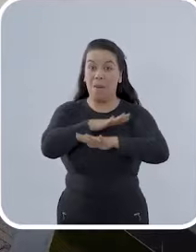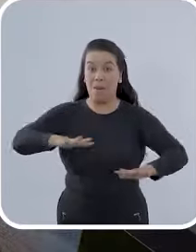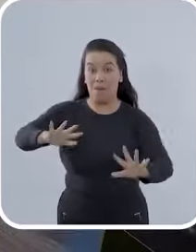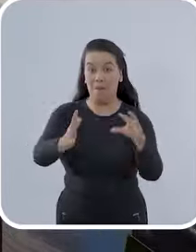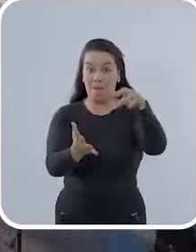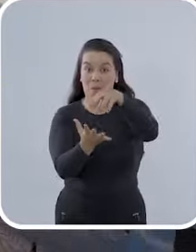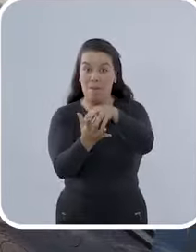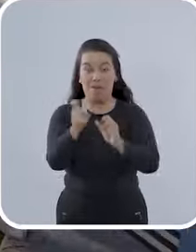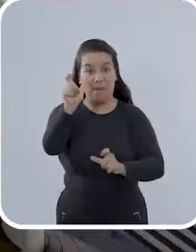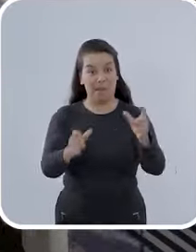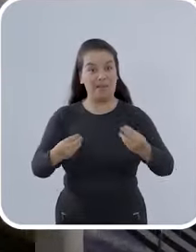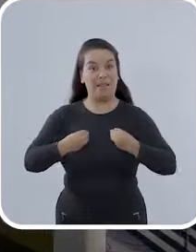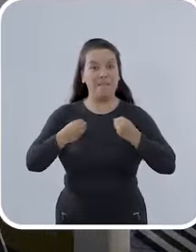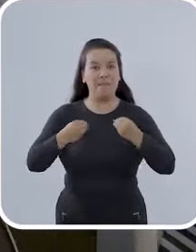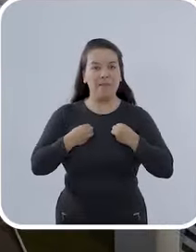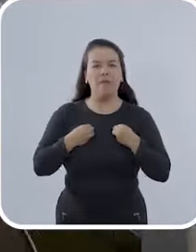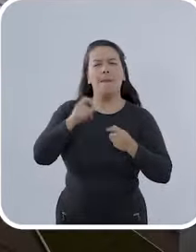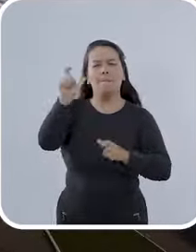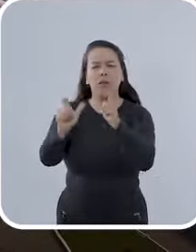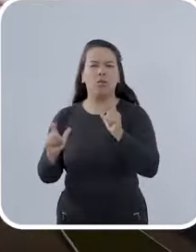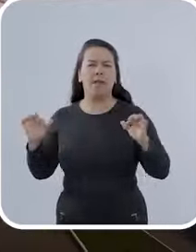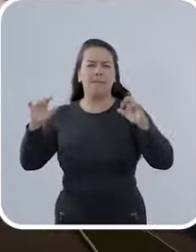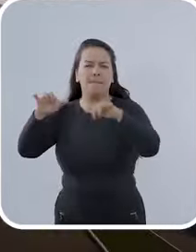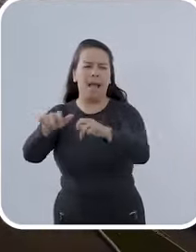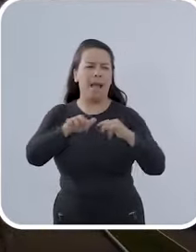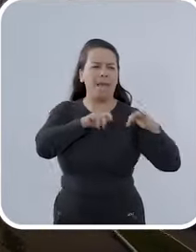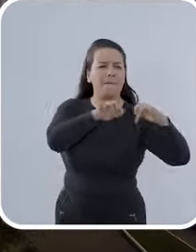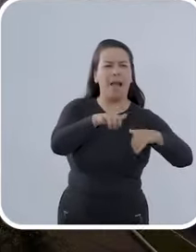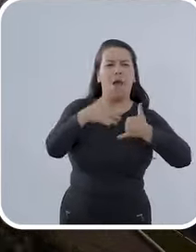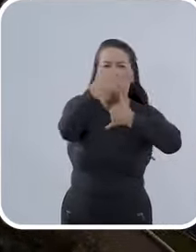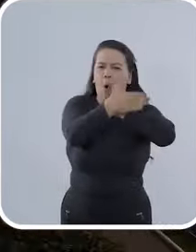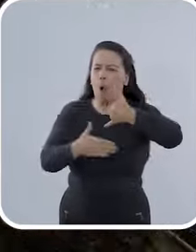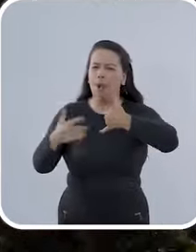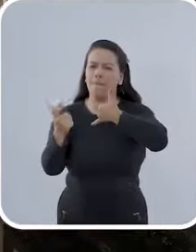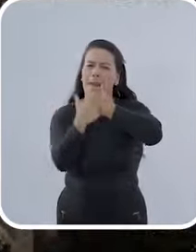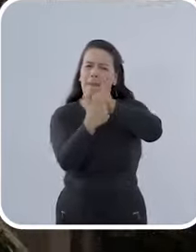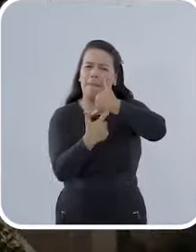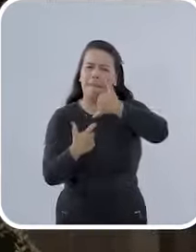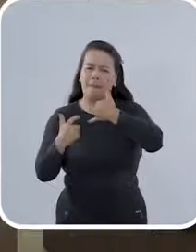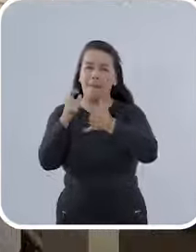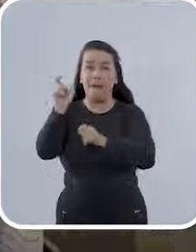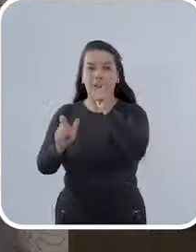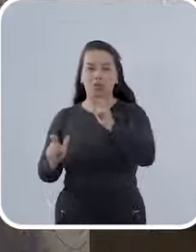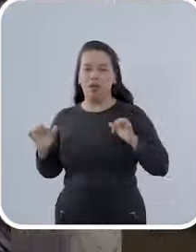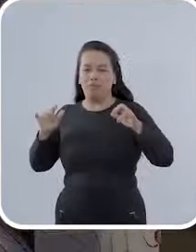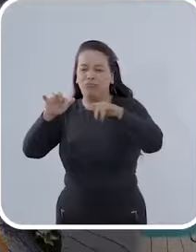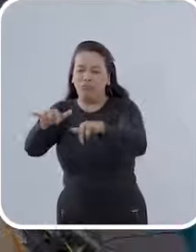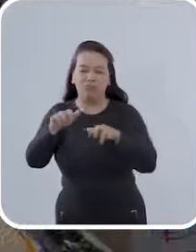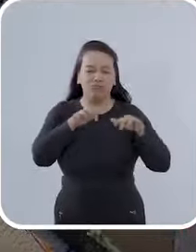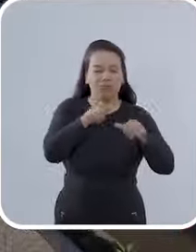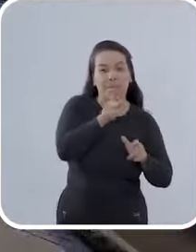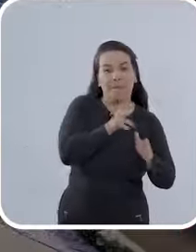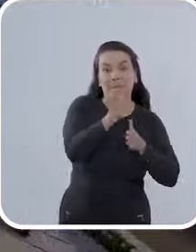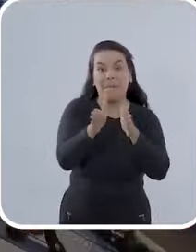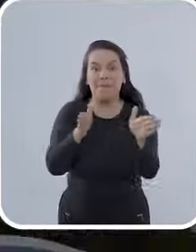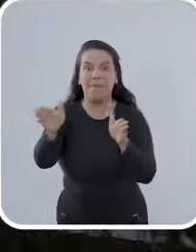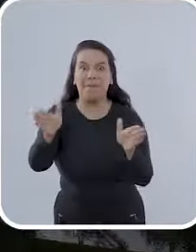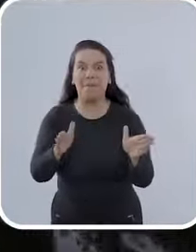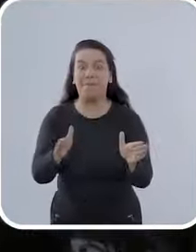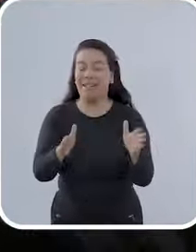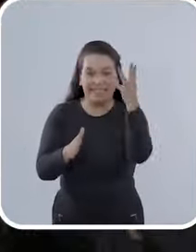persona es protagonista de la construcción solidaria y comunitaria del país, en sus hazañas o batallas